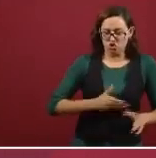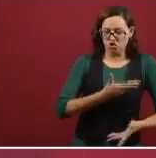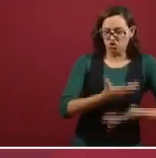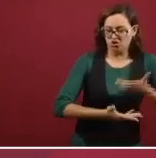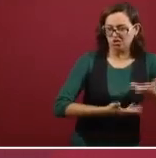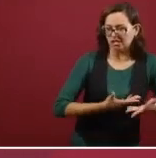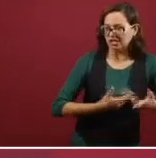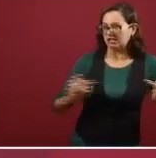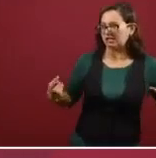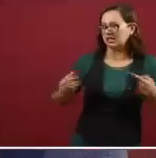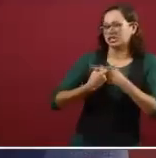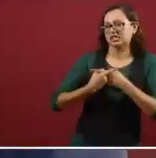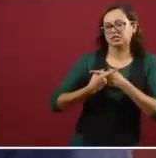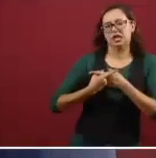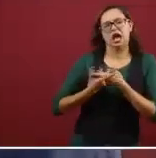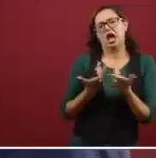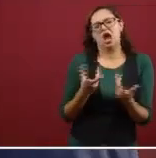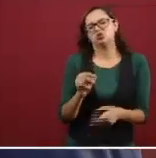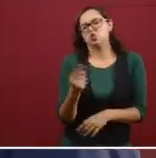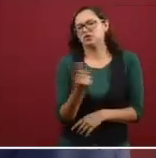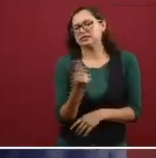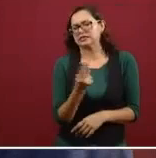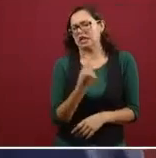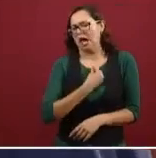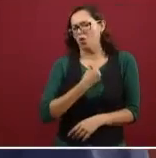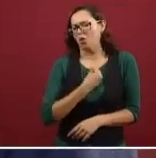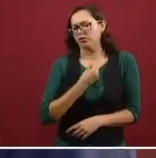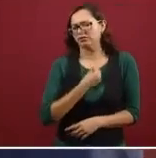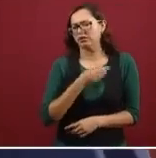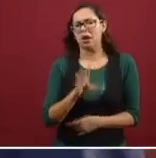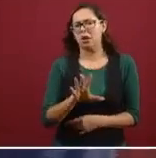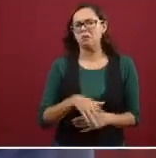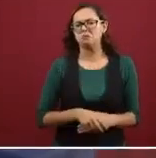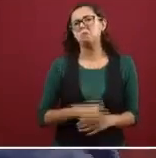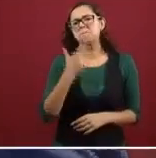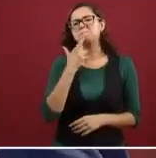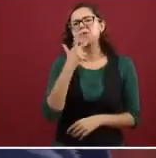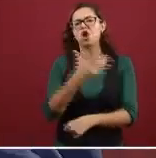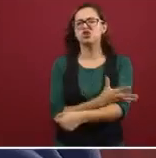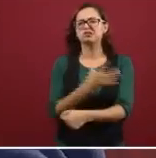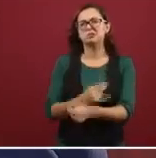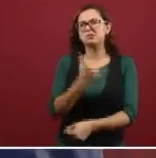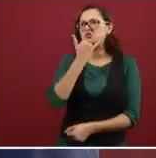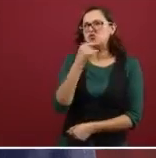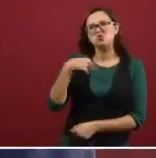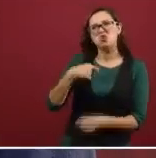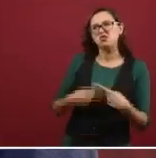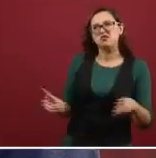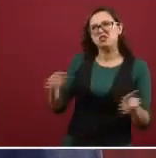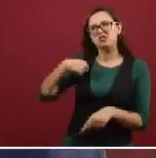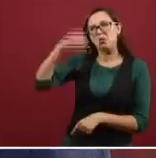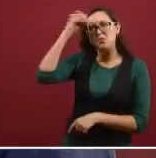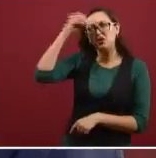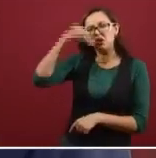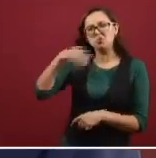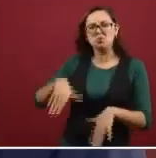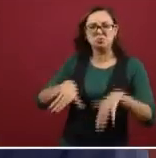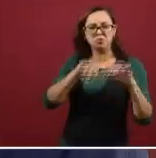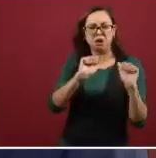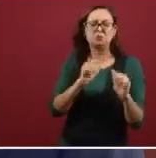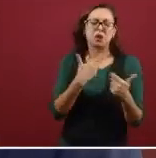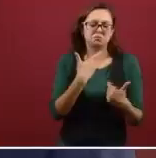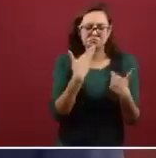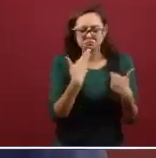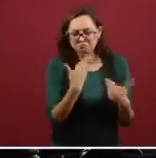público. O sea, es más honesto decir, no estoy de acuerdo. No. Eso por un lado.